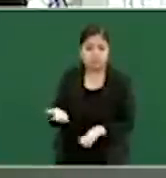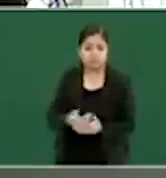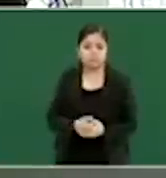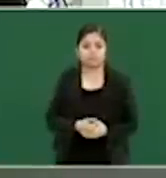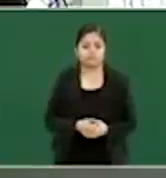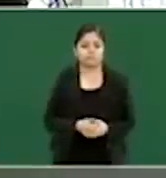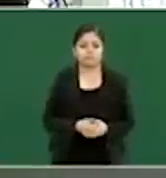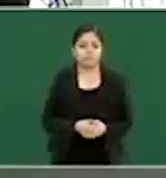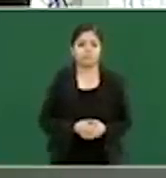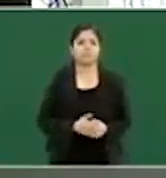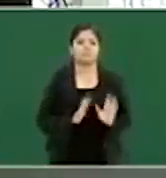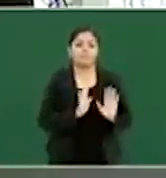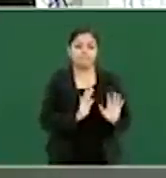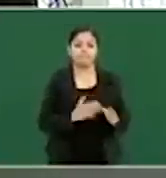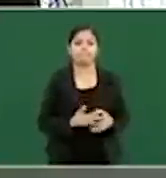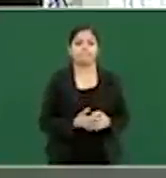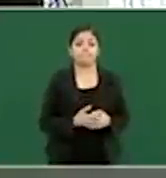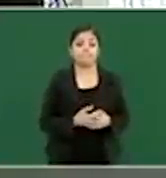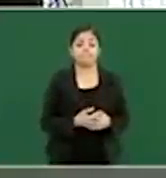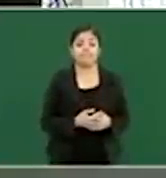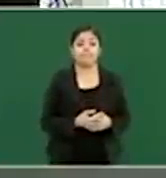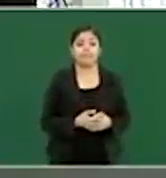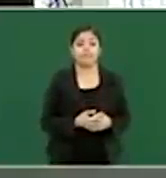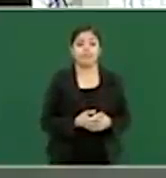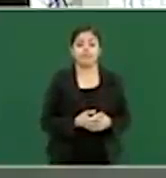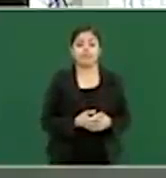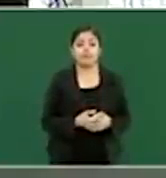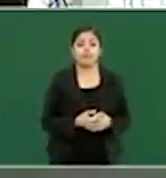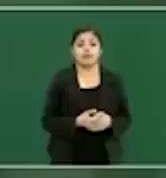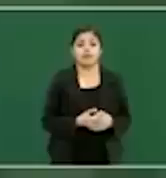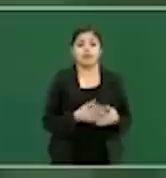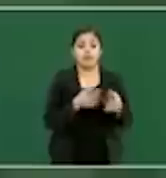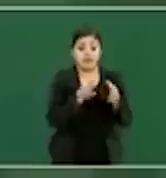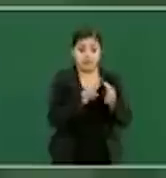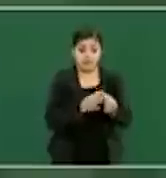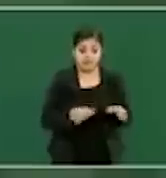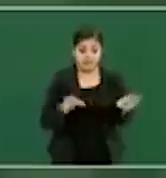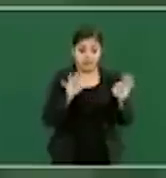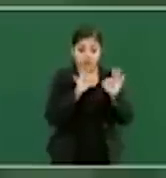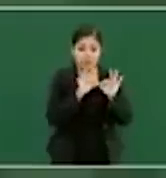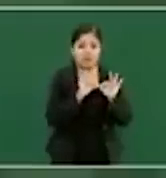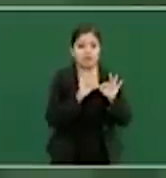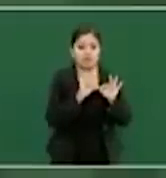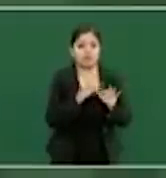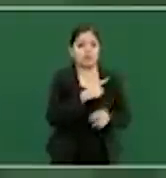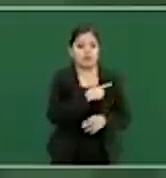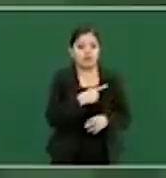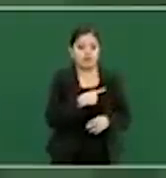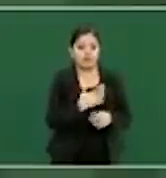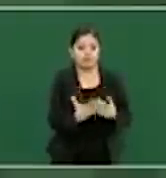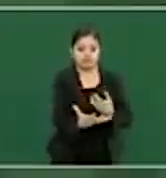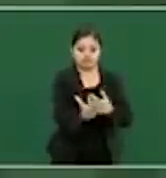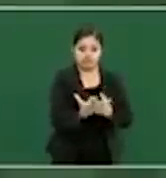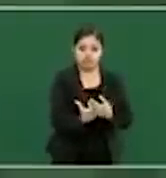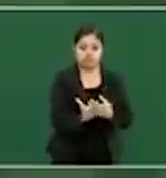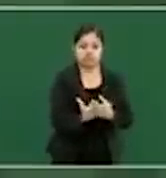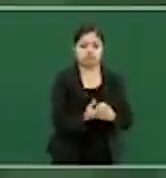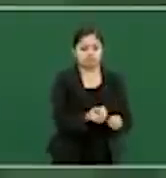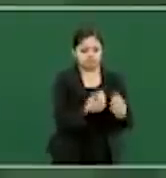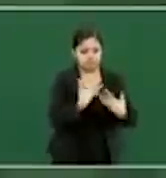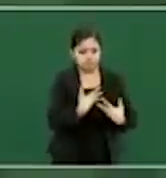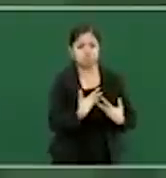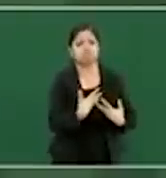pues lo importante es el que se den estos encuentros con toda